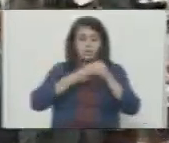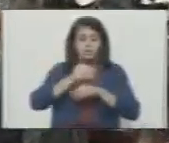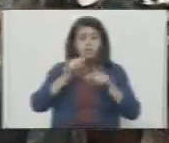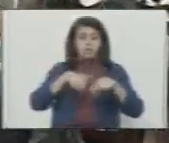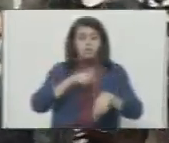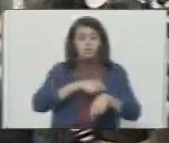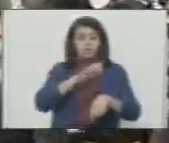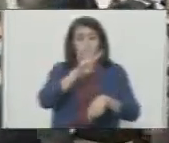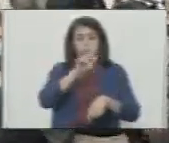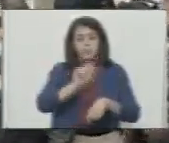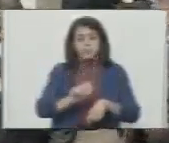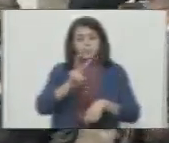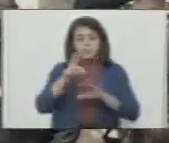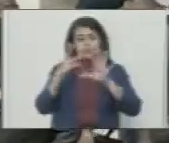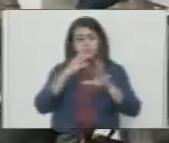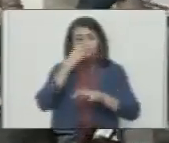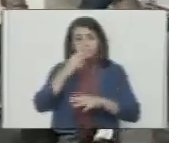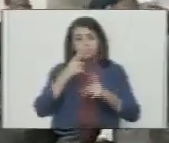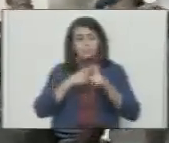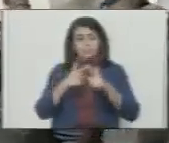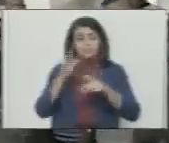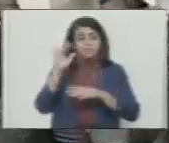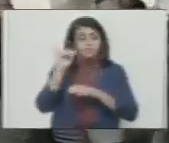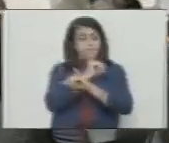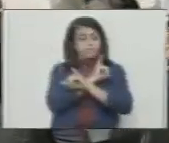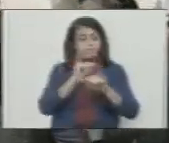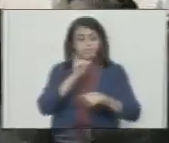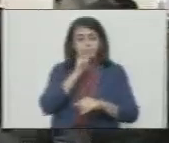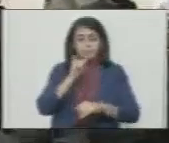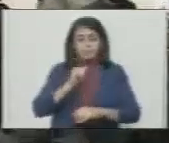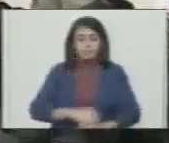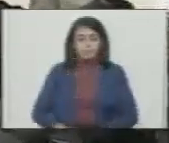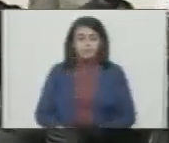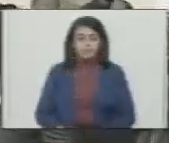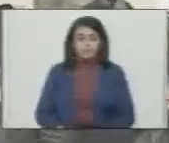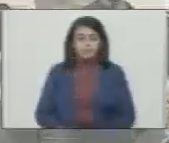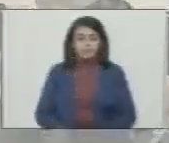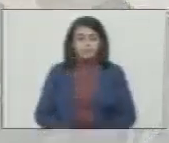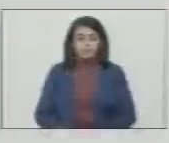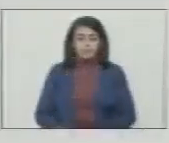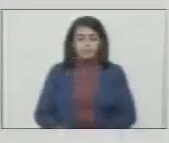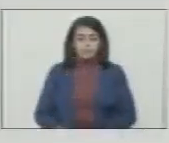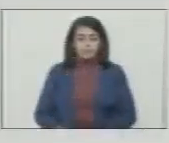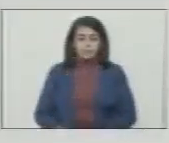se ha generado. Cuando son las 4:28 minutos de la tarde, despedimos esta transmisión.